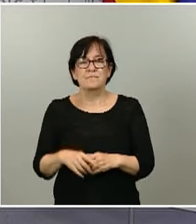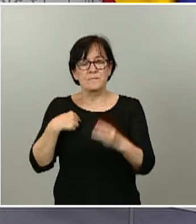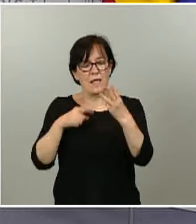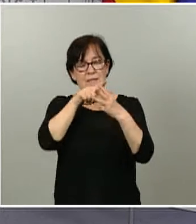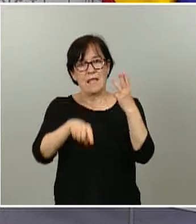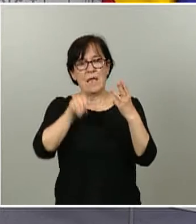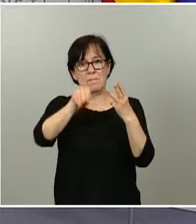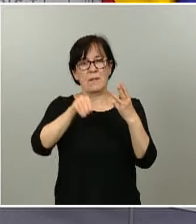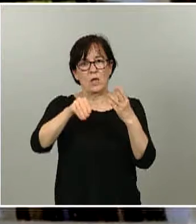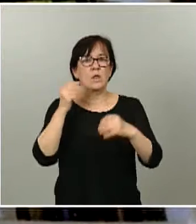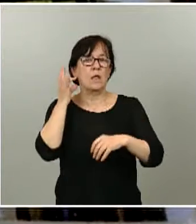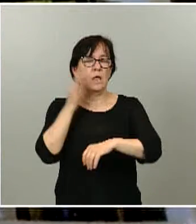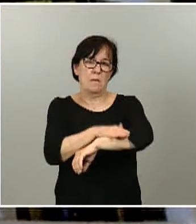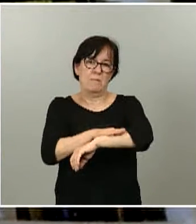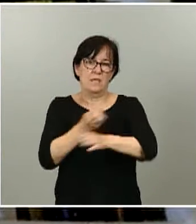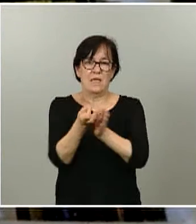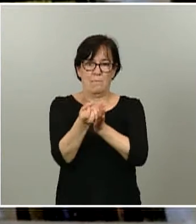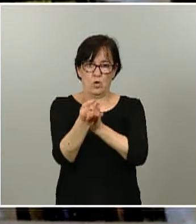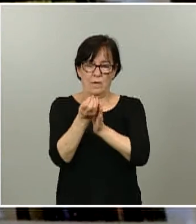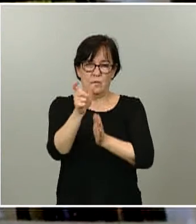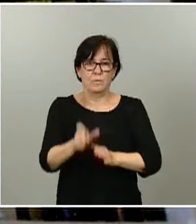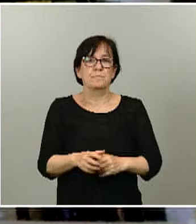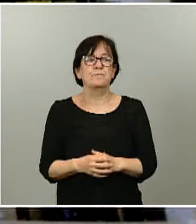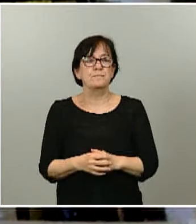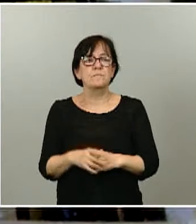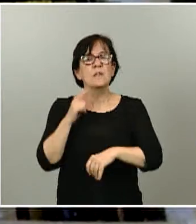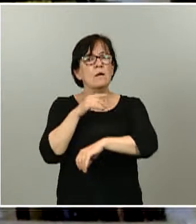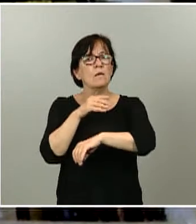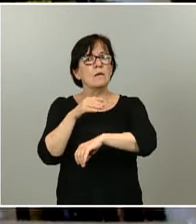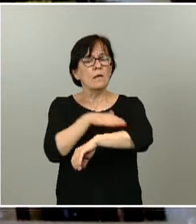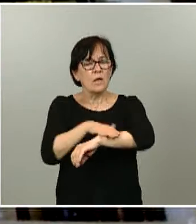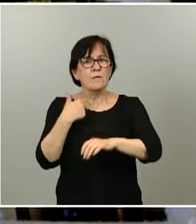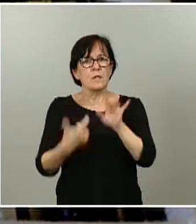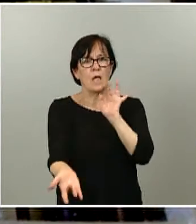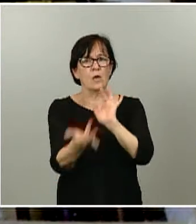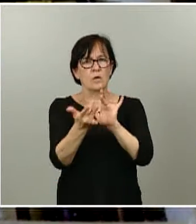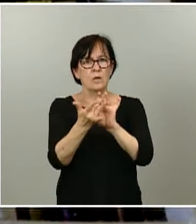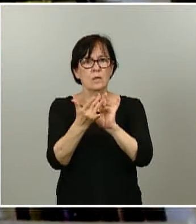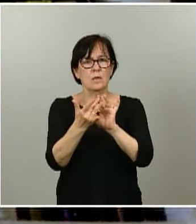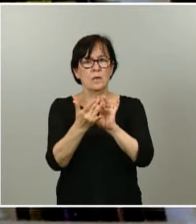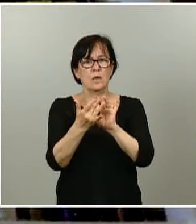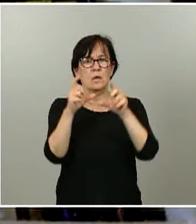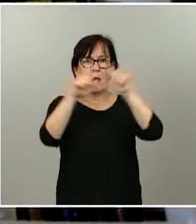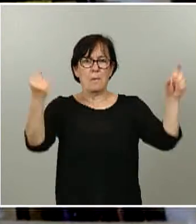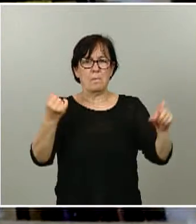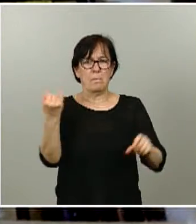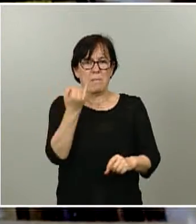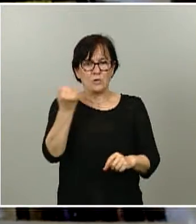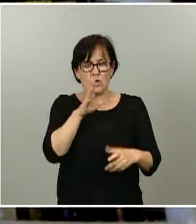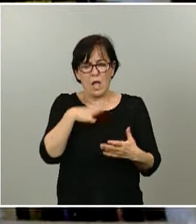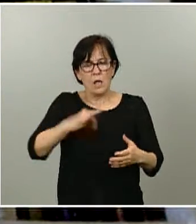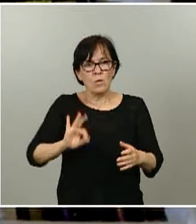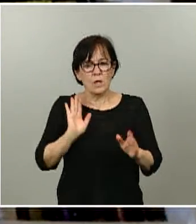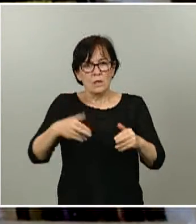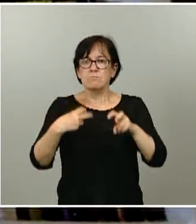la ministra portavoz. La primera es si el Gobierno ya se ha puesto en contacto con la patronal para tratar de que vuelva a la mesa de